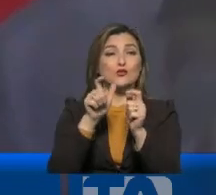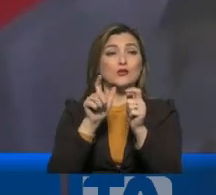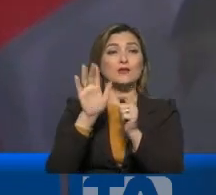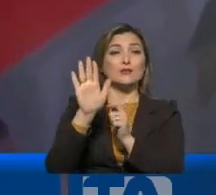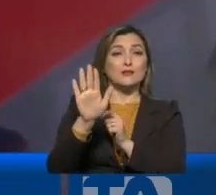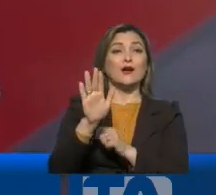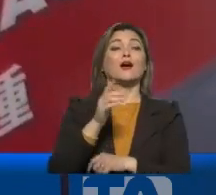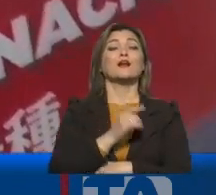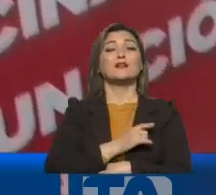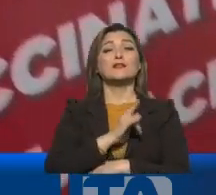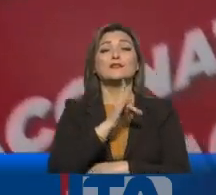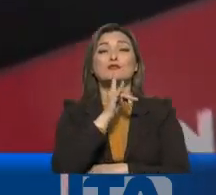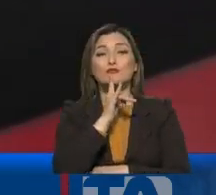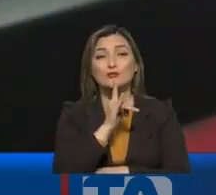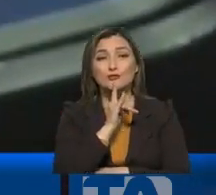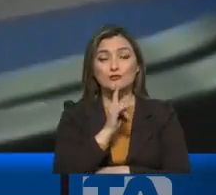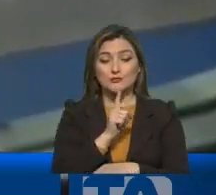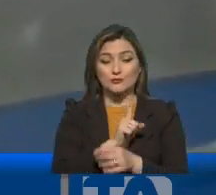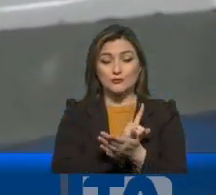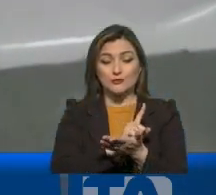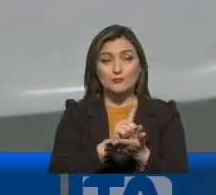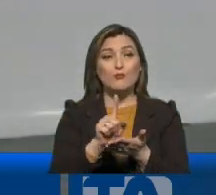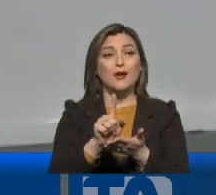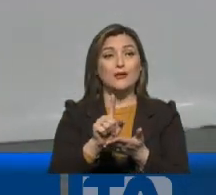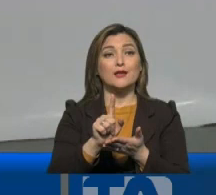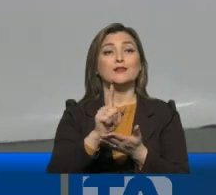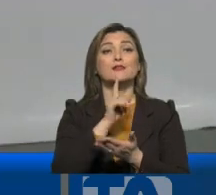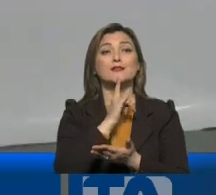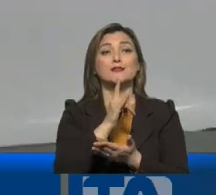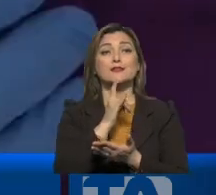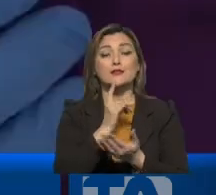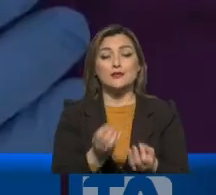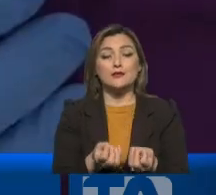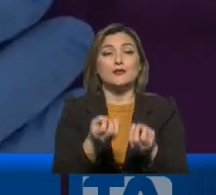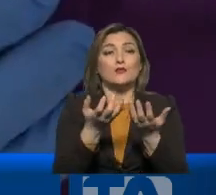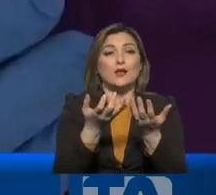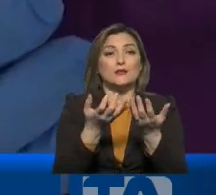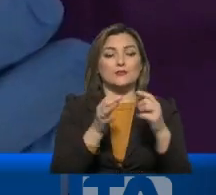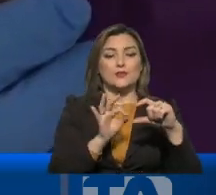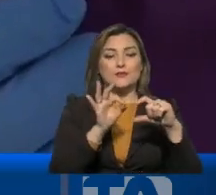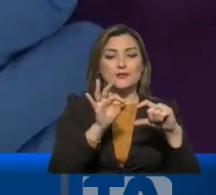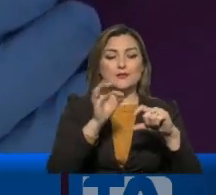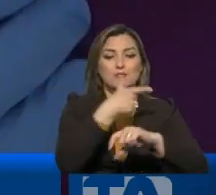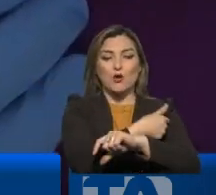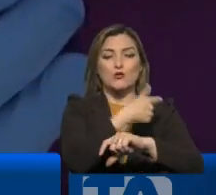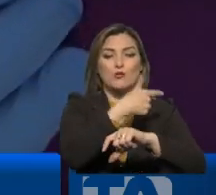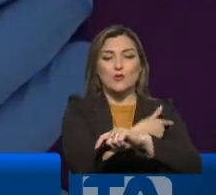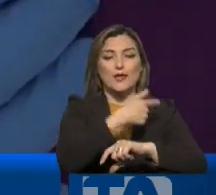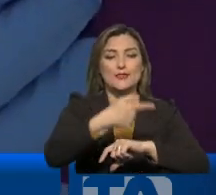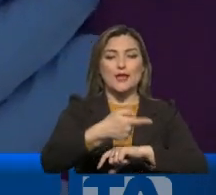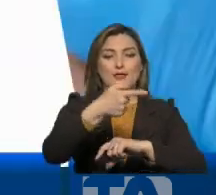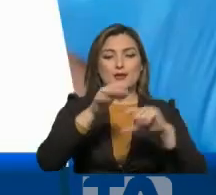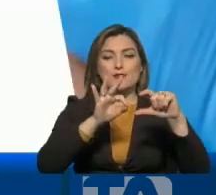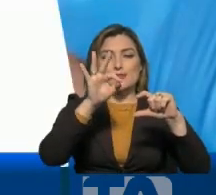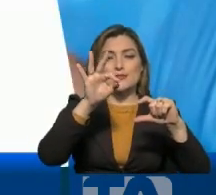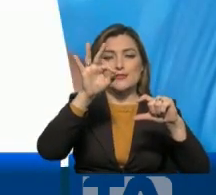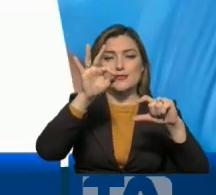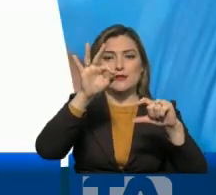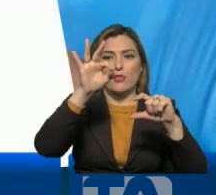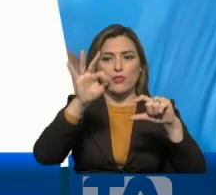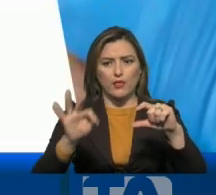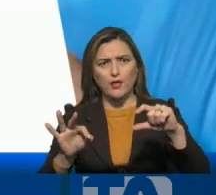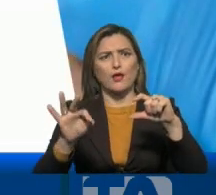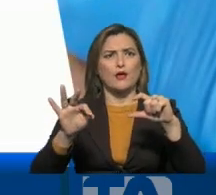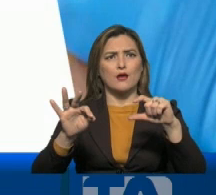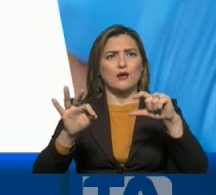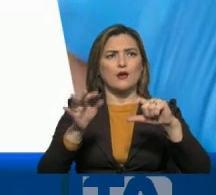y es que al término de la semana en territorio estadounidenses se registra una caída en la administración diaria de vacunas se aplicaron